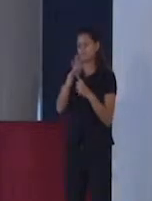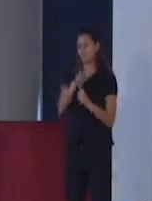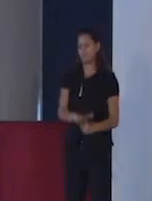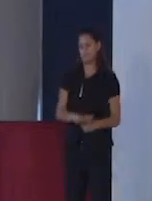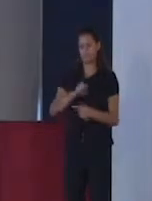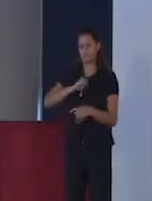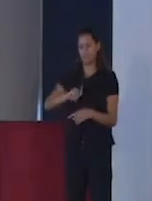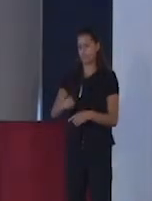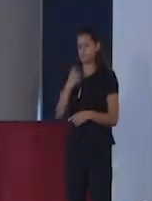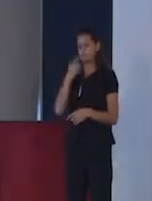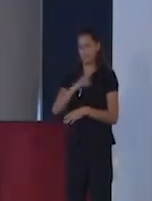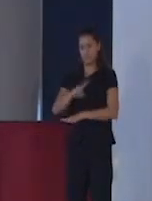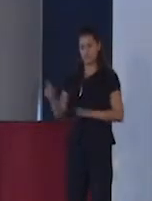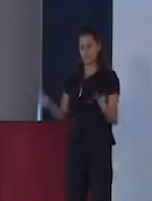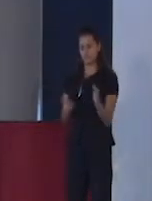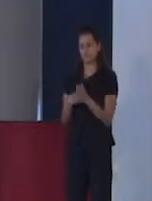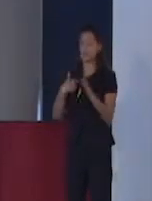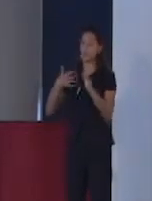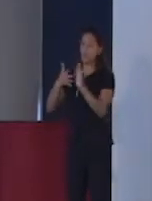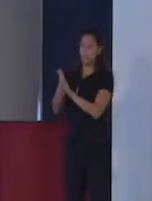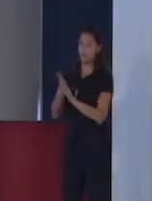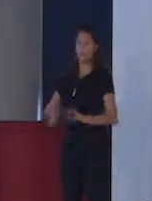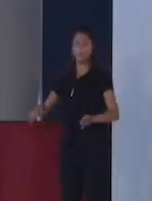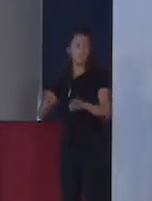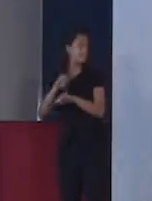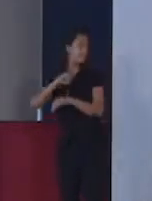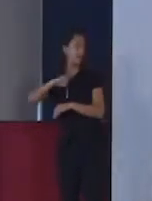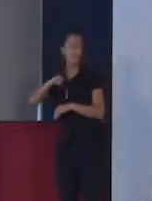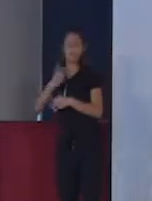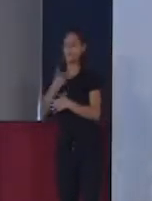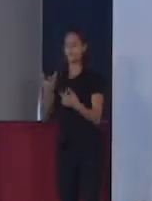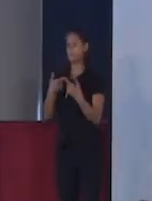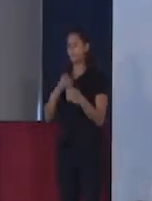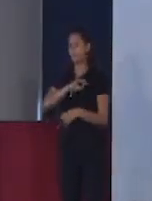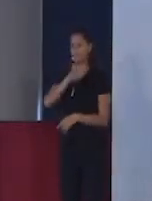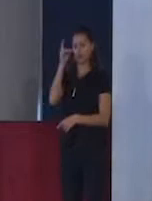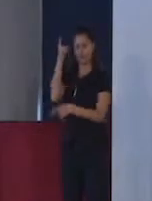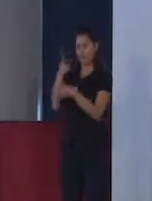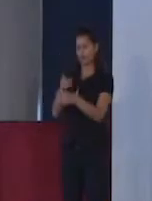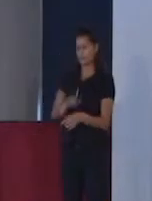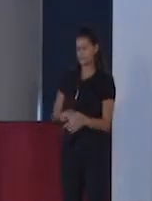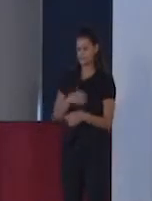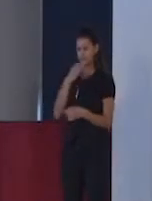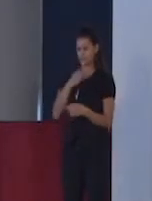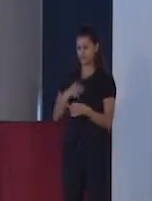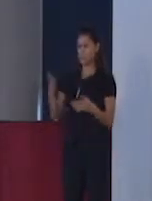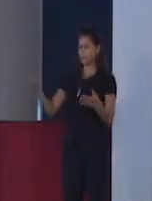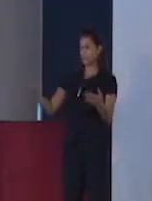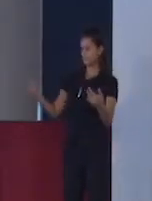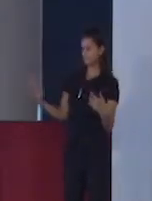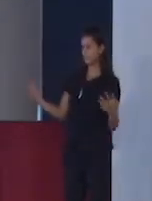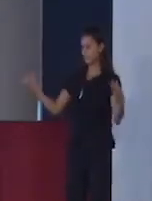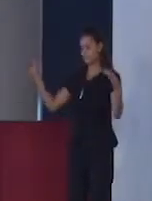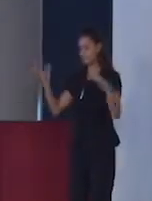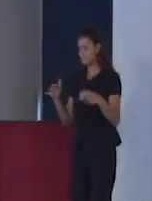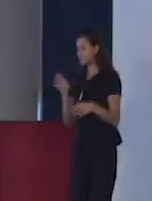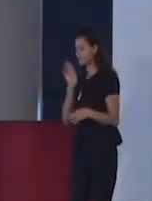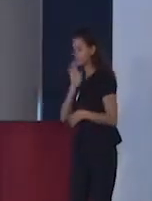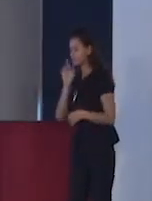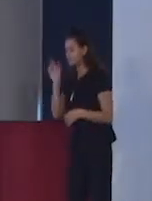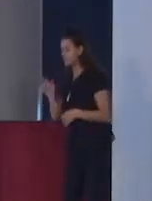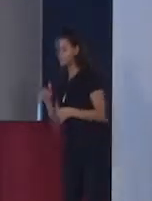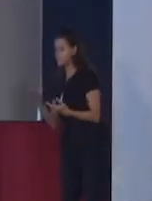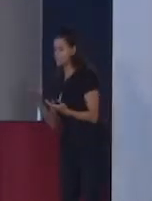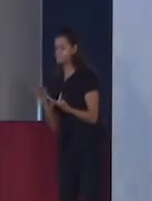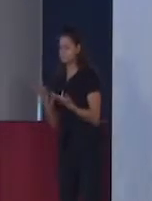totalmente. Hablamos de derechos, pero nunca se cumplen y nunca hay una viguría para mirar quién es el que sirve para nuestro país,